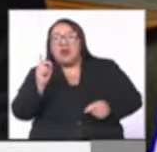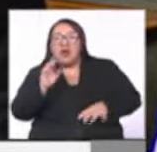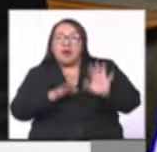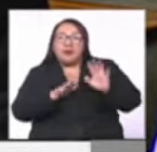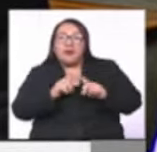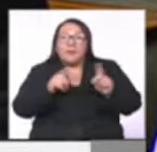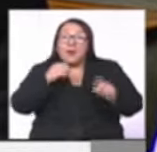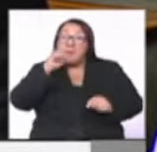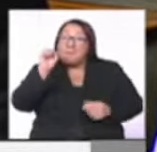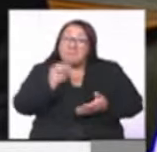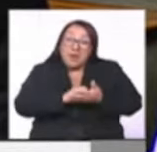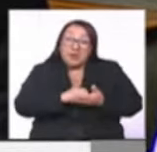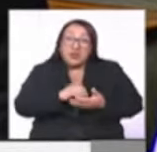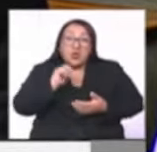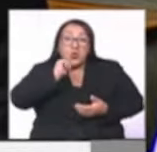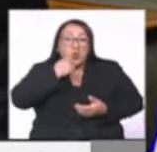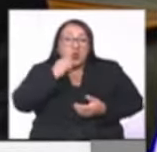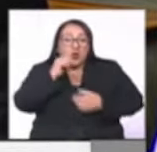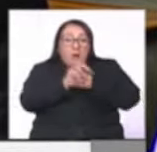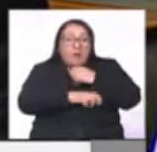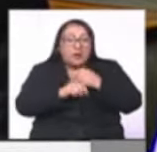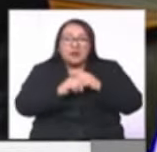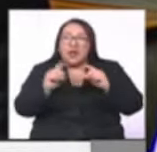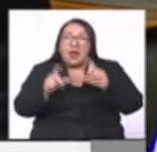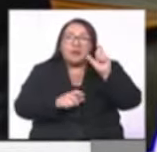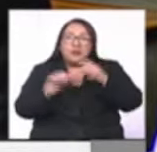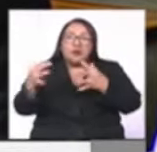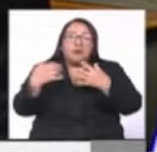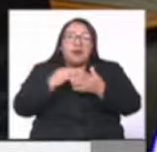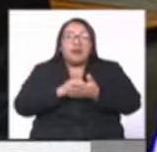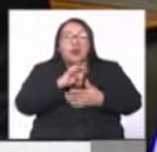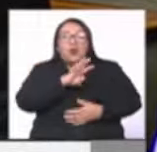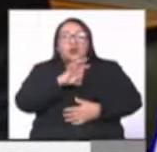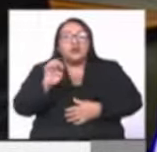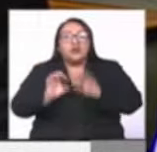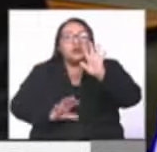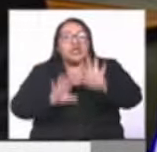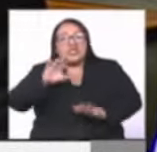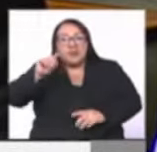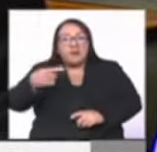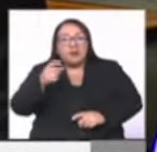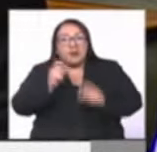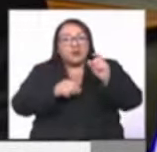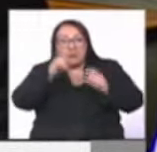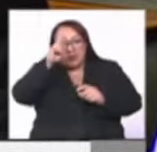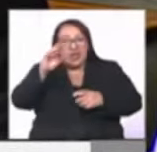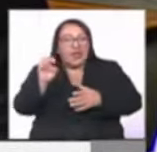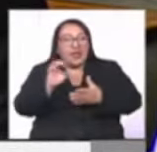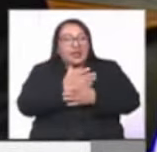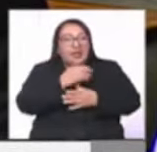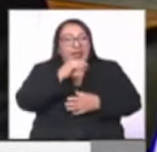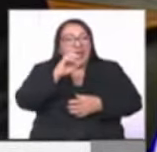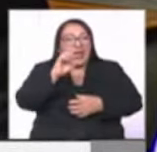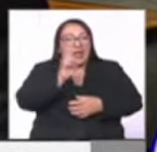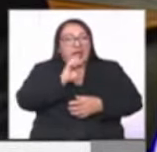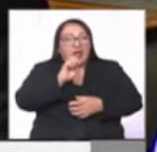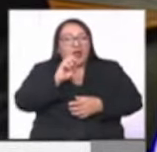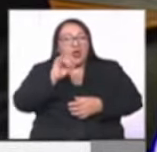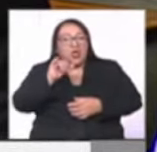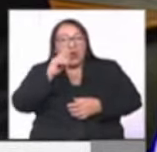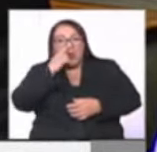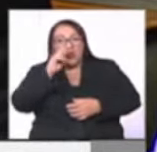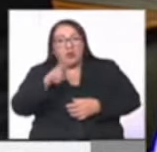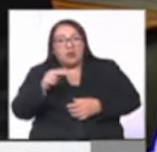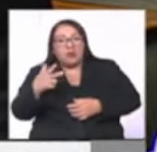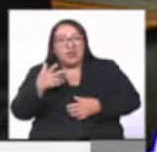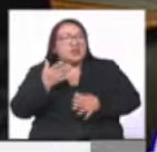doliente es la partida del país sin retorno de más de 415,000 peruanos entre enero y junio de 2023